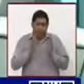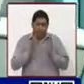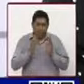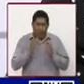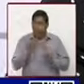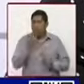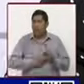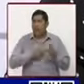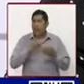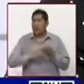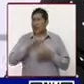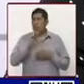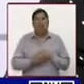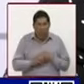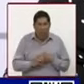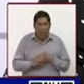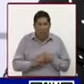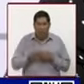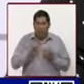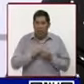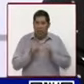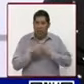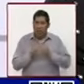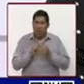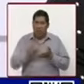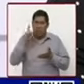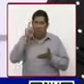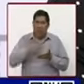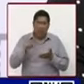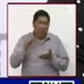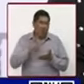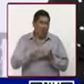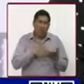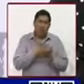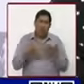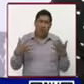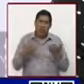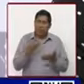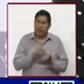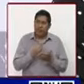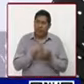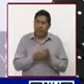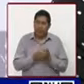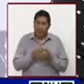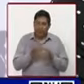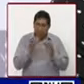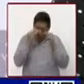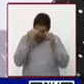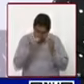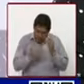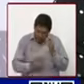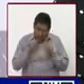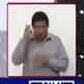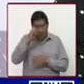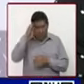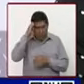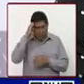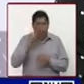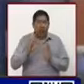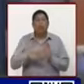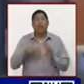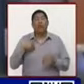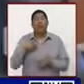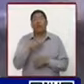para el mes de diciembre recién para poderse aprobar el presupuesto, reformulado el presupuesto general del Estado y